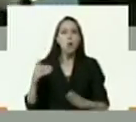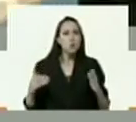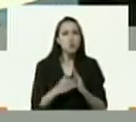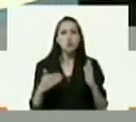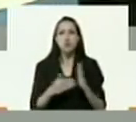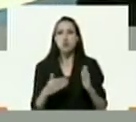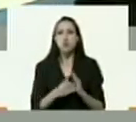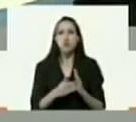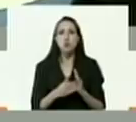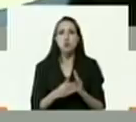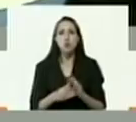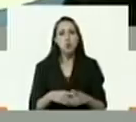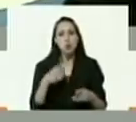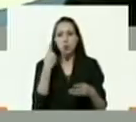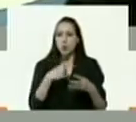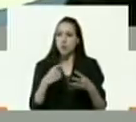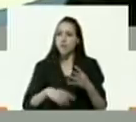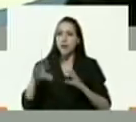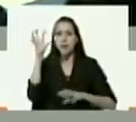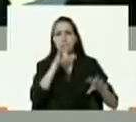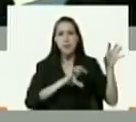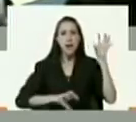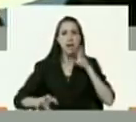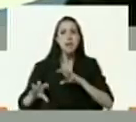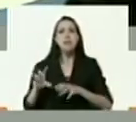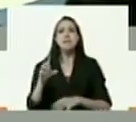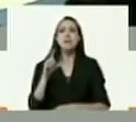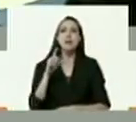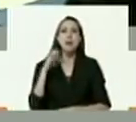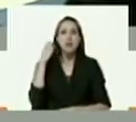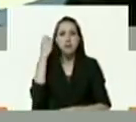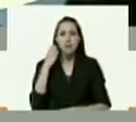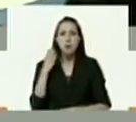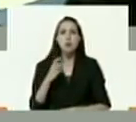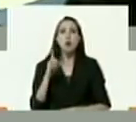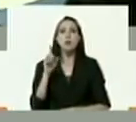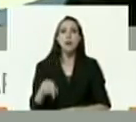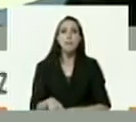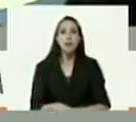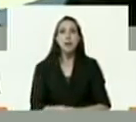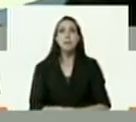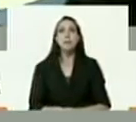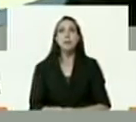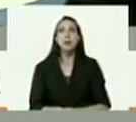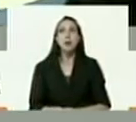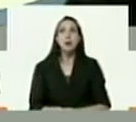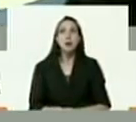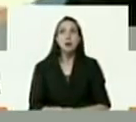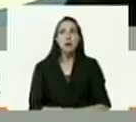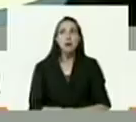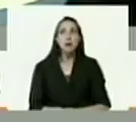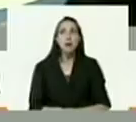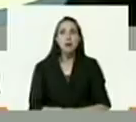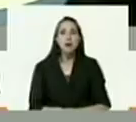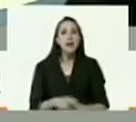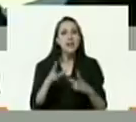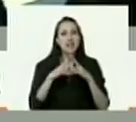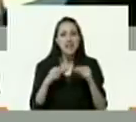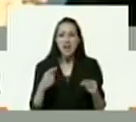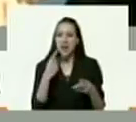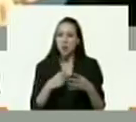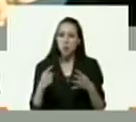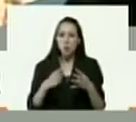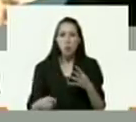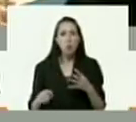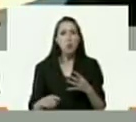extensible a Irán, es extensible a Corea, es extensible a Siria, es extensible a Palestina, a Nicaragua, cualquier